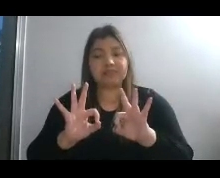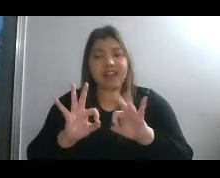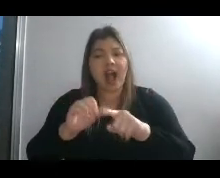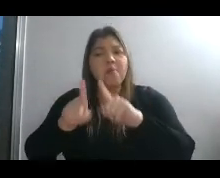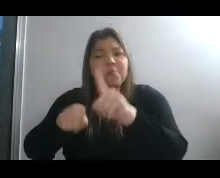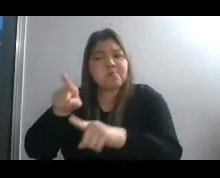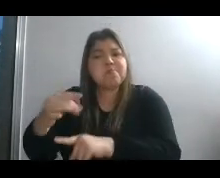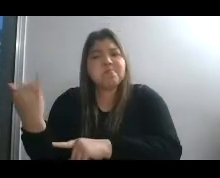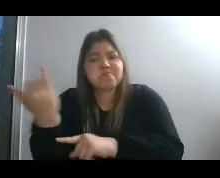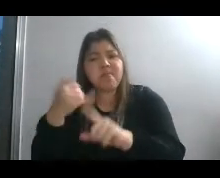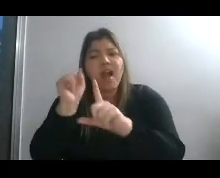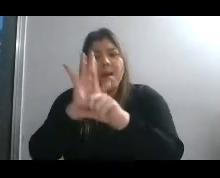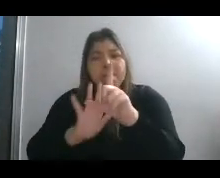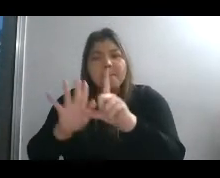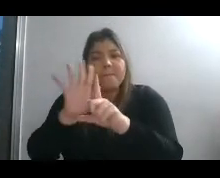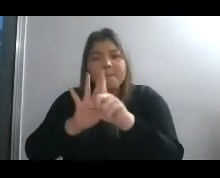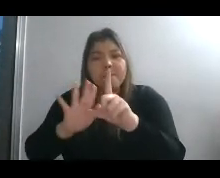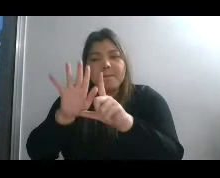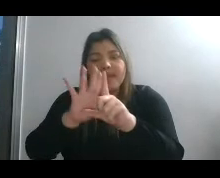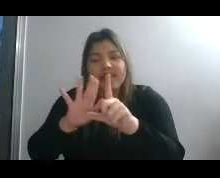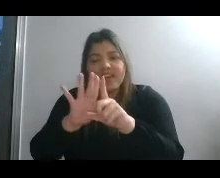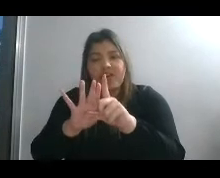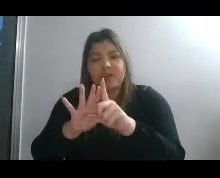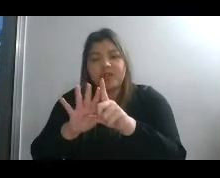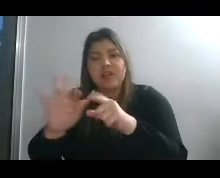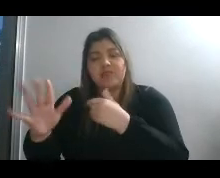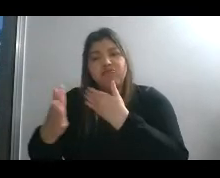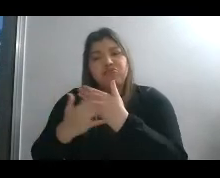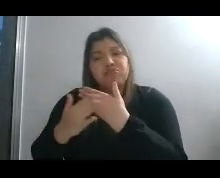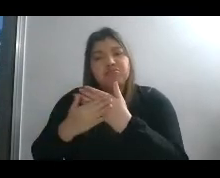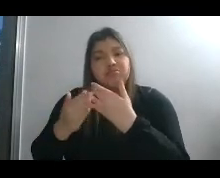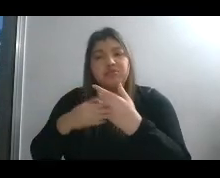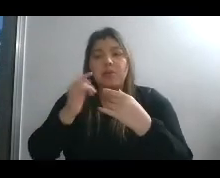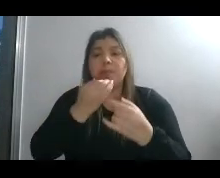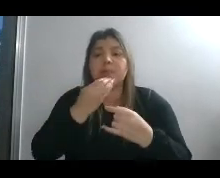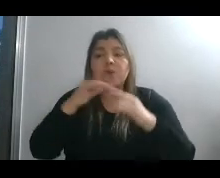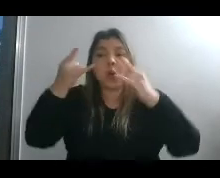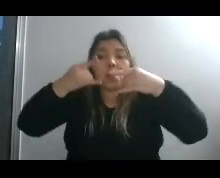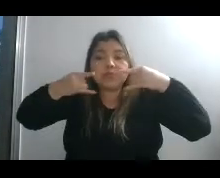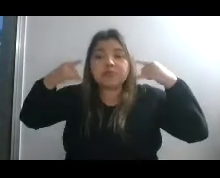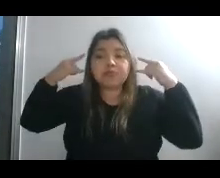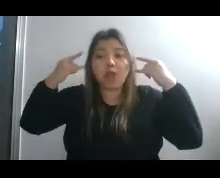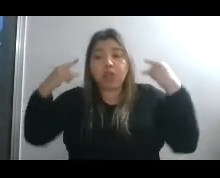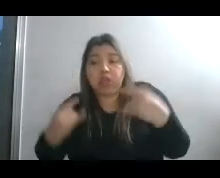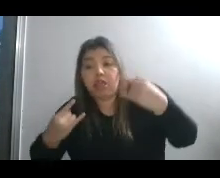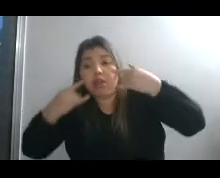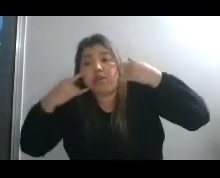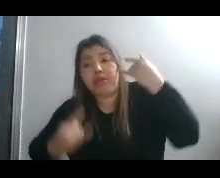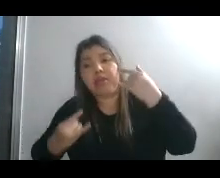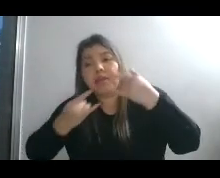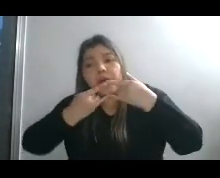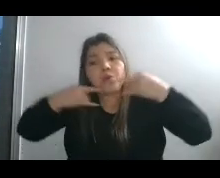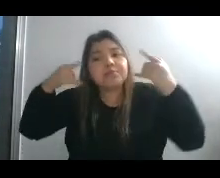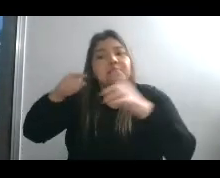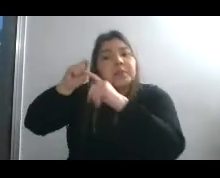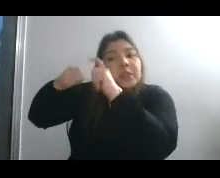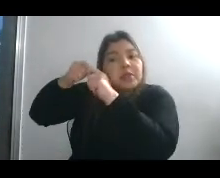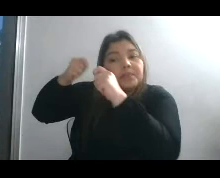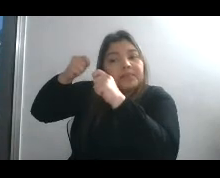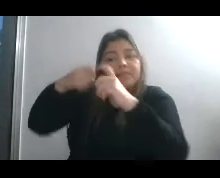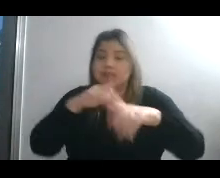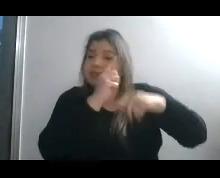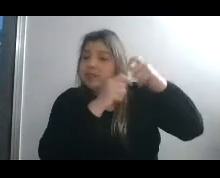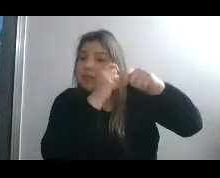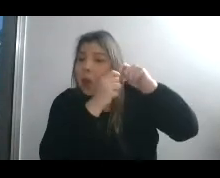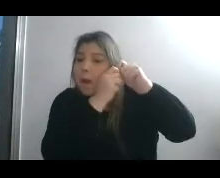nos enseñan a hacerle unos nuditos a los resortes para que me quede bien fijada la carita. Entonces